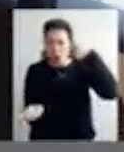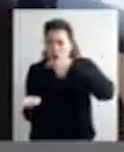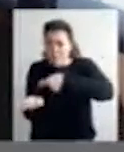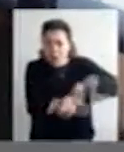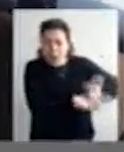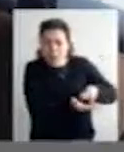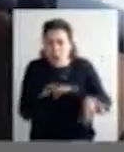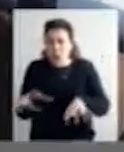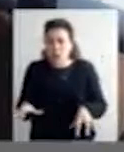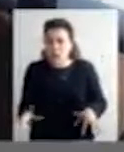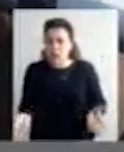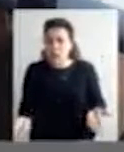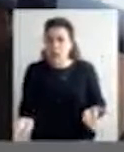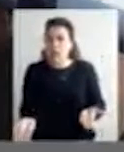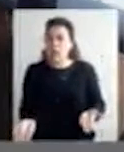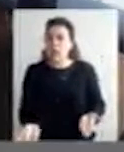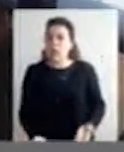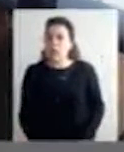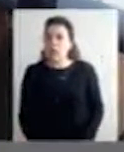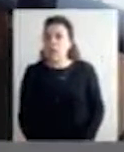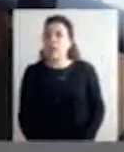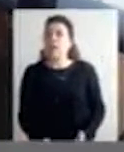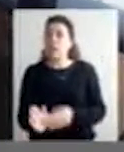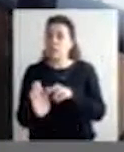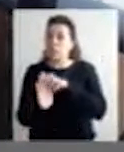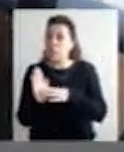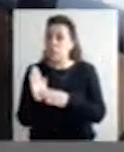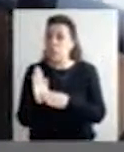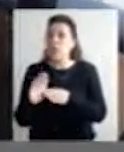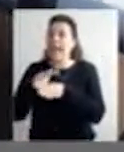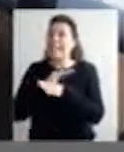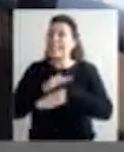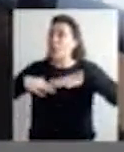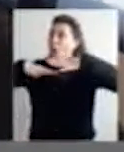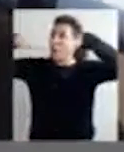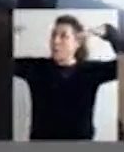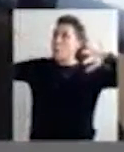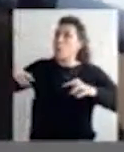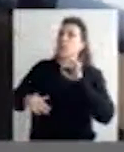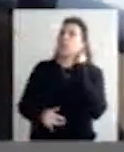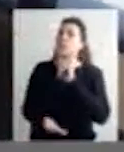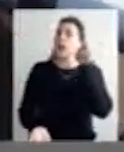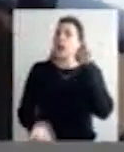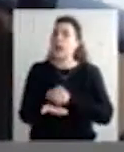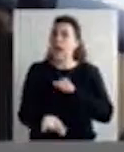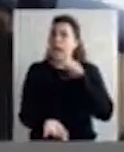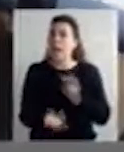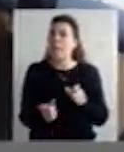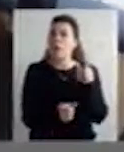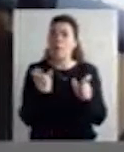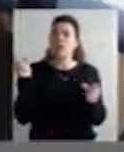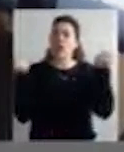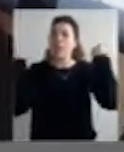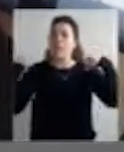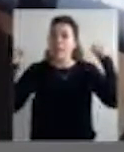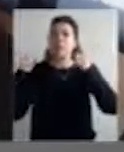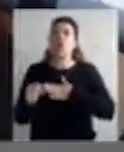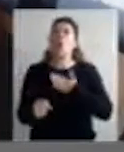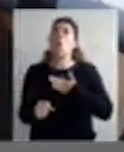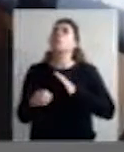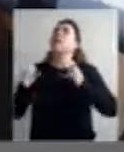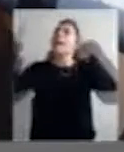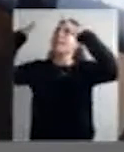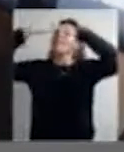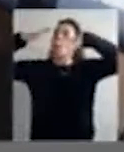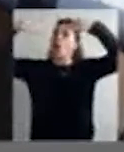voy a votar alegremente este proyecto porque el acceso a los cumbres ha sido siempre un reclamo de años por parte de los deportistas de montaña. Pero